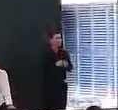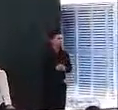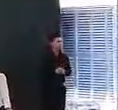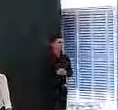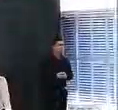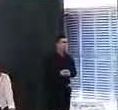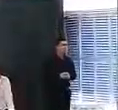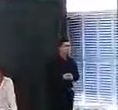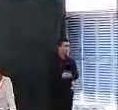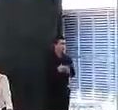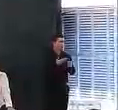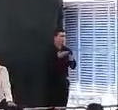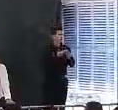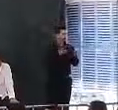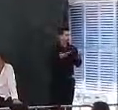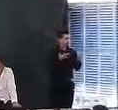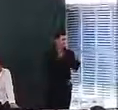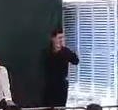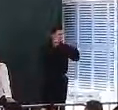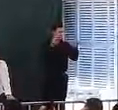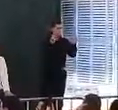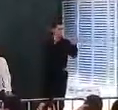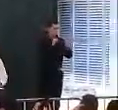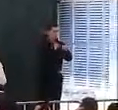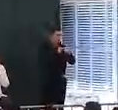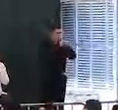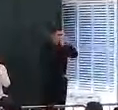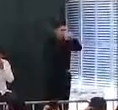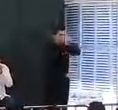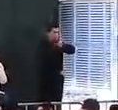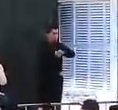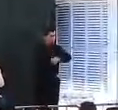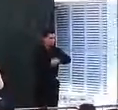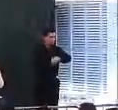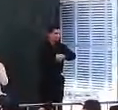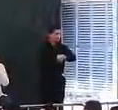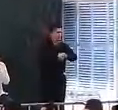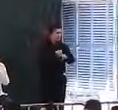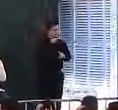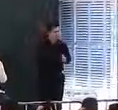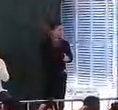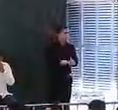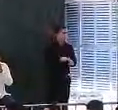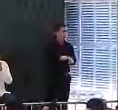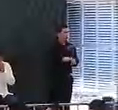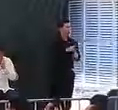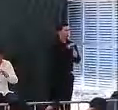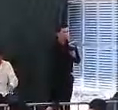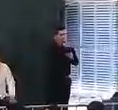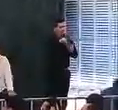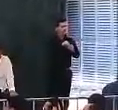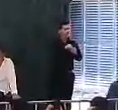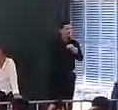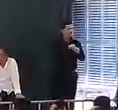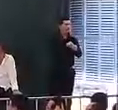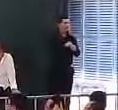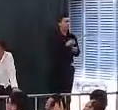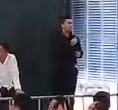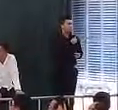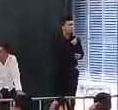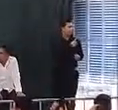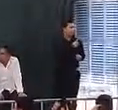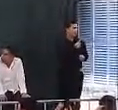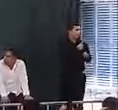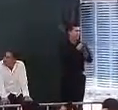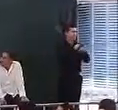Se trata de una transformación, de un cambio verdadero. No es un simple